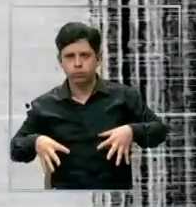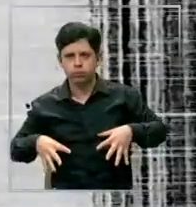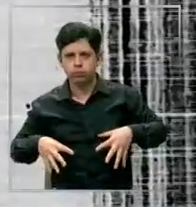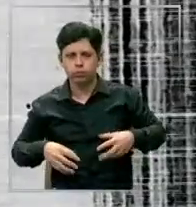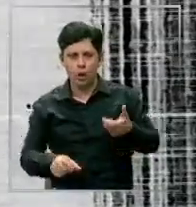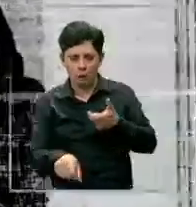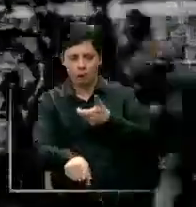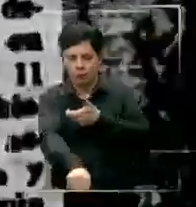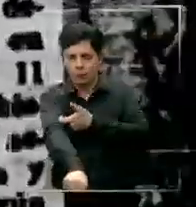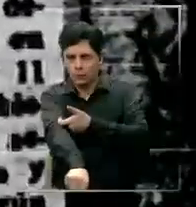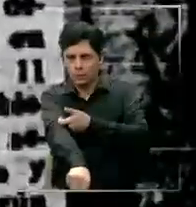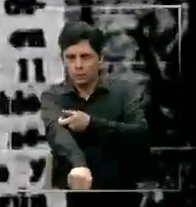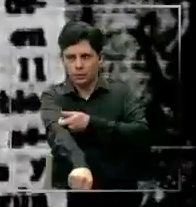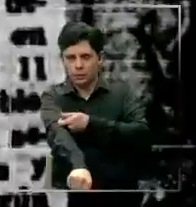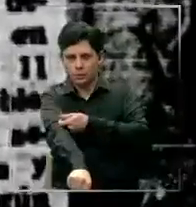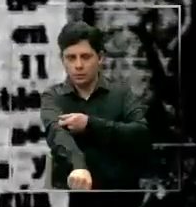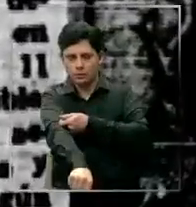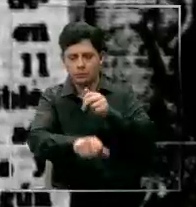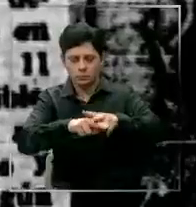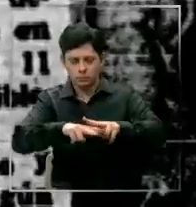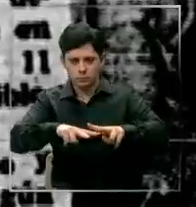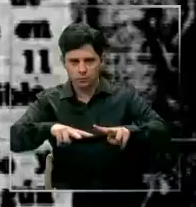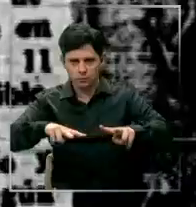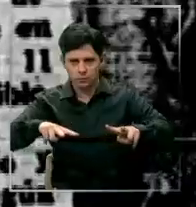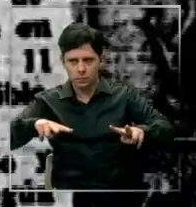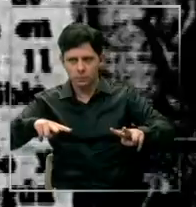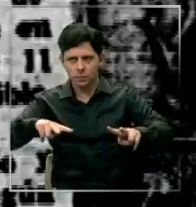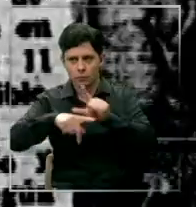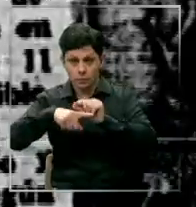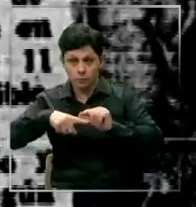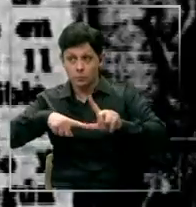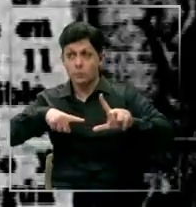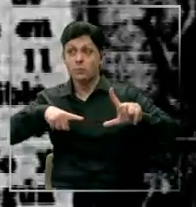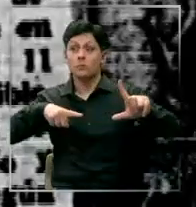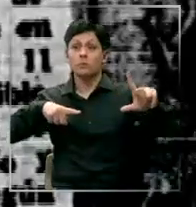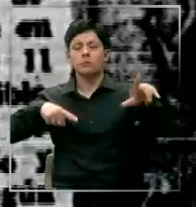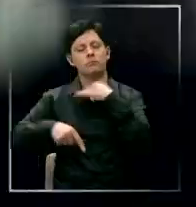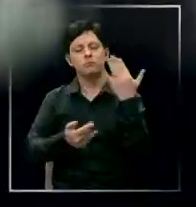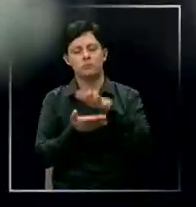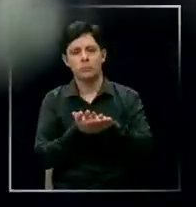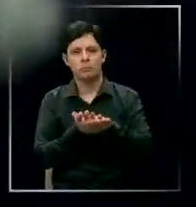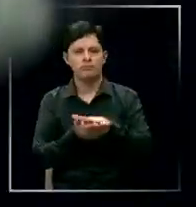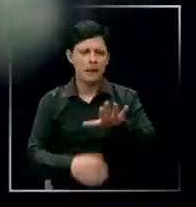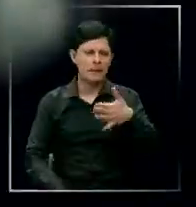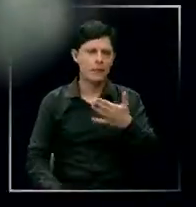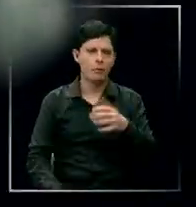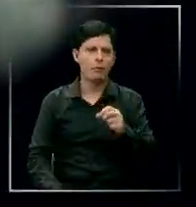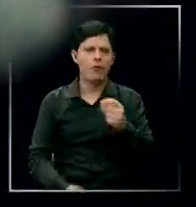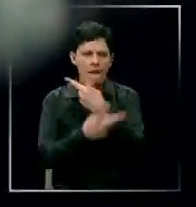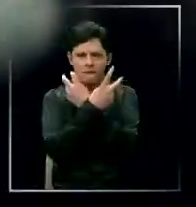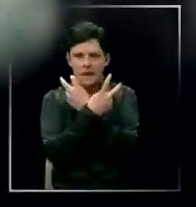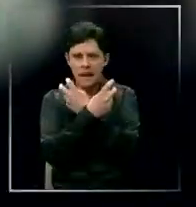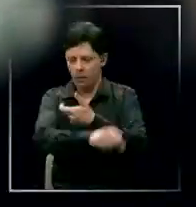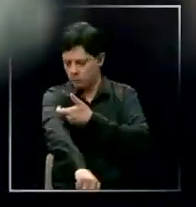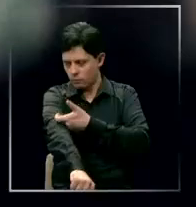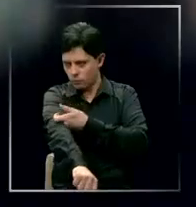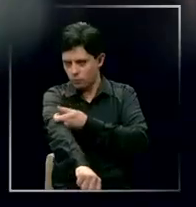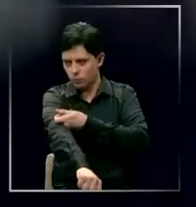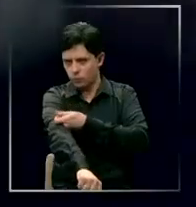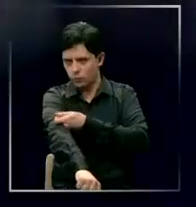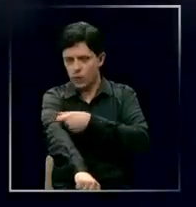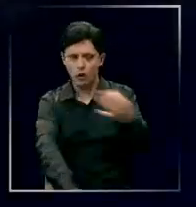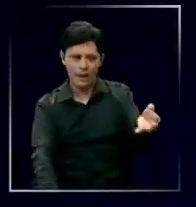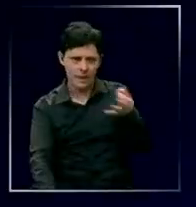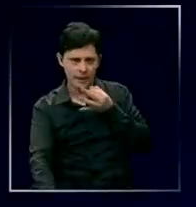puesto una inyección de calmante que su gravedad se acentuó. Y según el conductor de Neruda, fue envenenado a través de una inyección. Es lo que